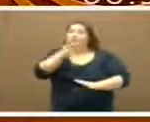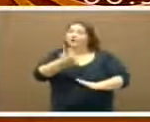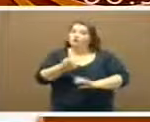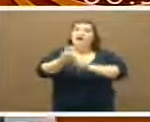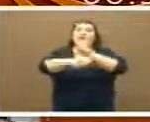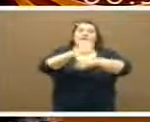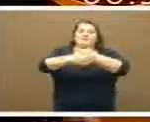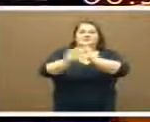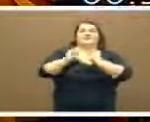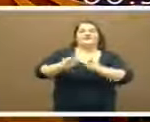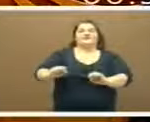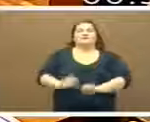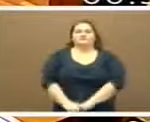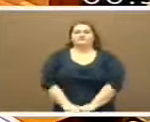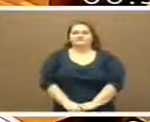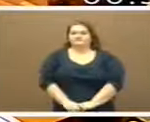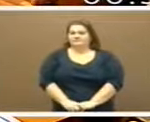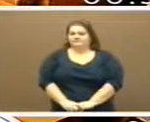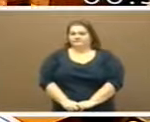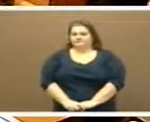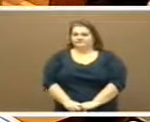la enmienda.